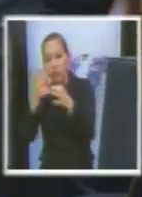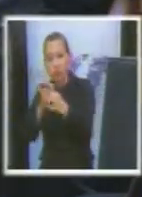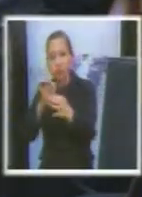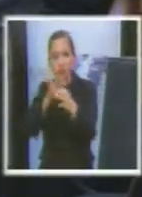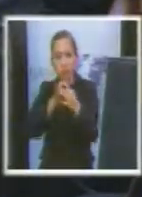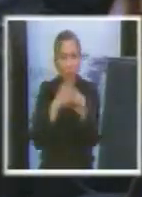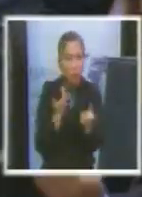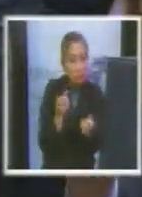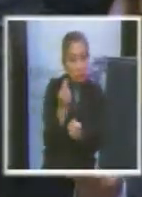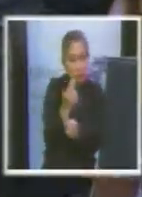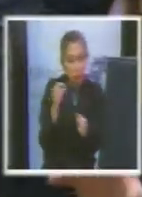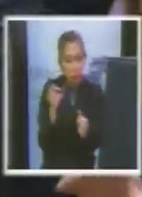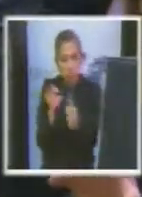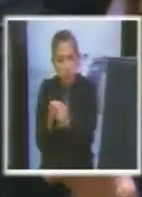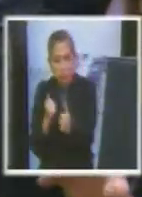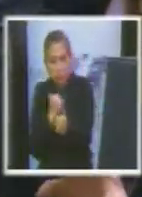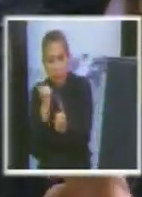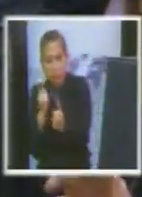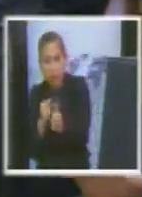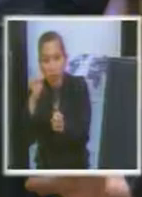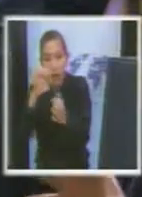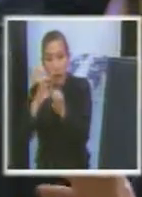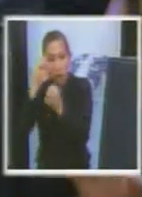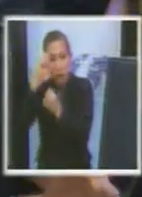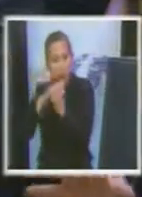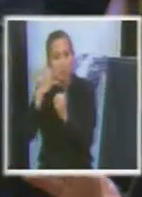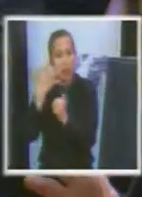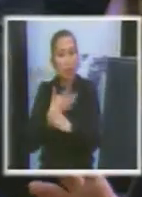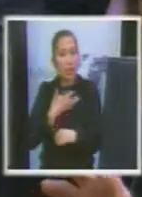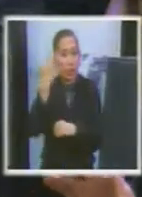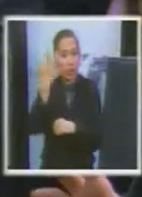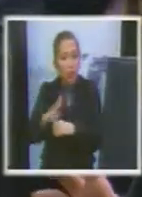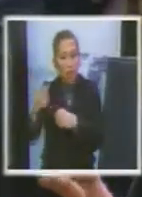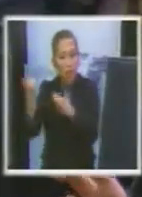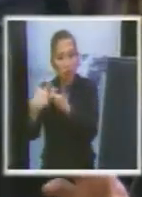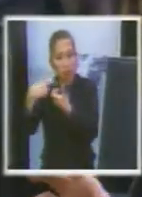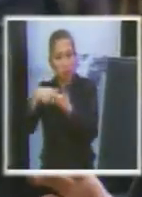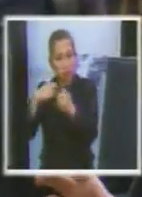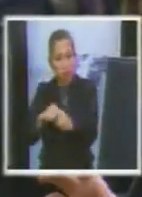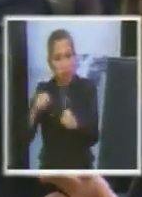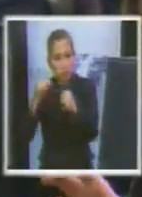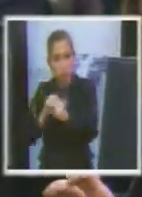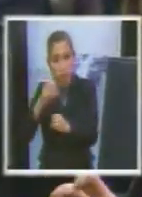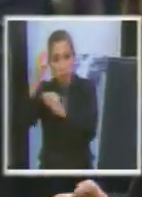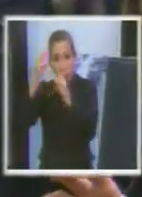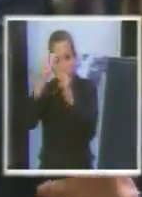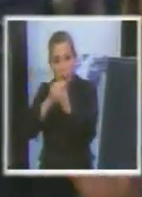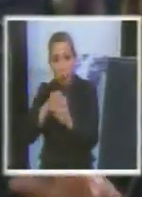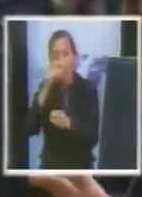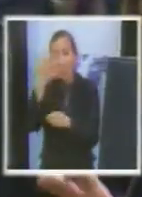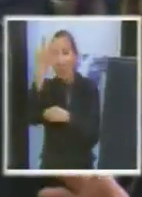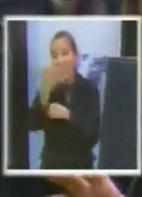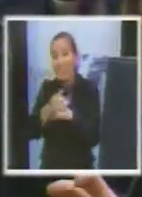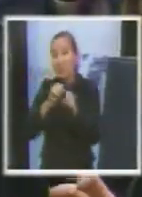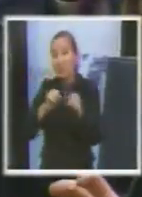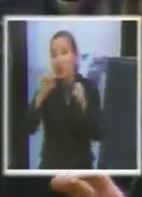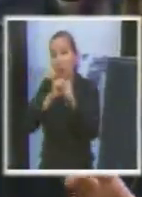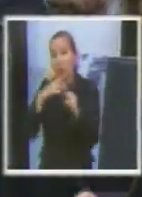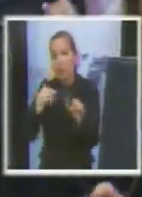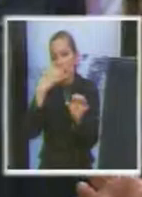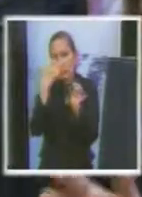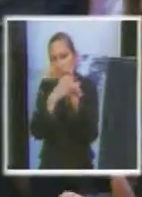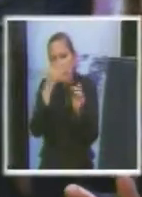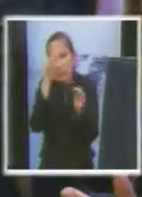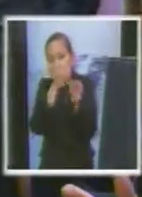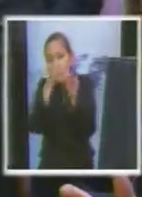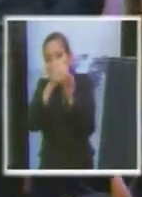estratégica, en donde la Unión Europea contamos con 10 socios estratégicos a través del mundo, y son 10 socios estratégicos